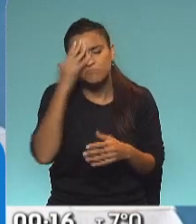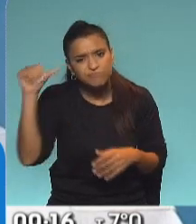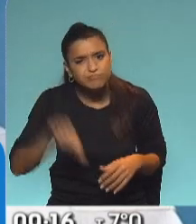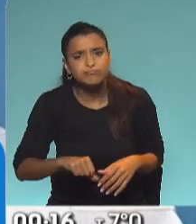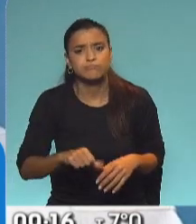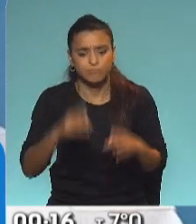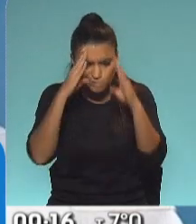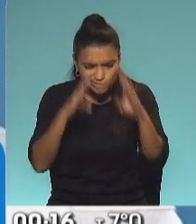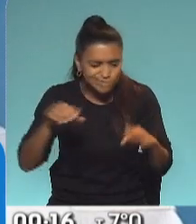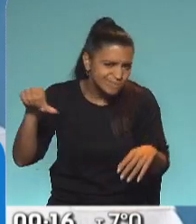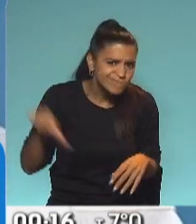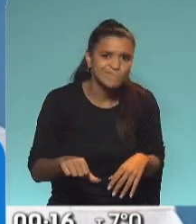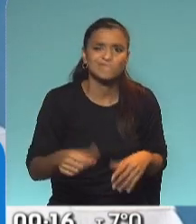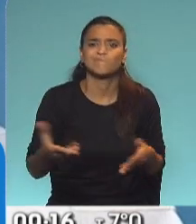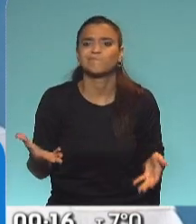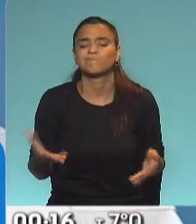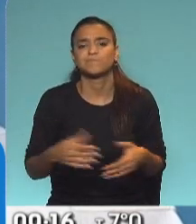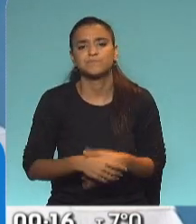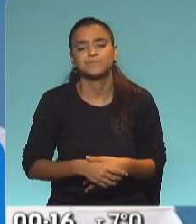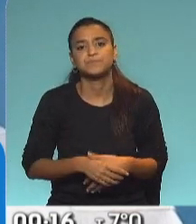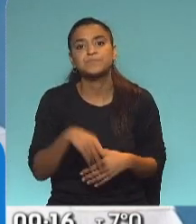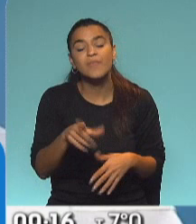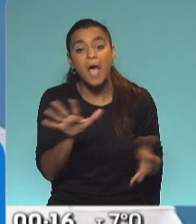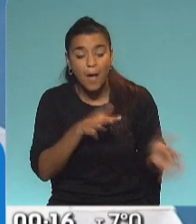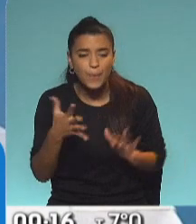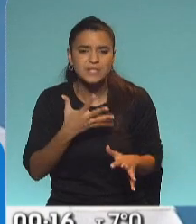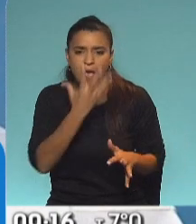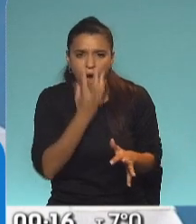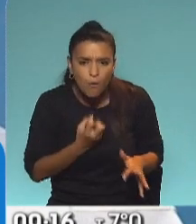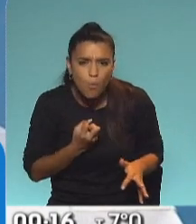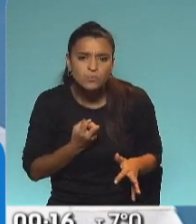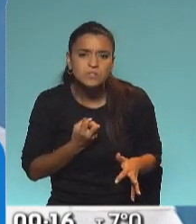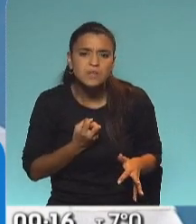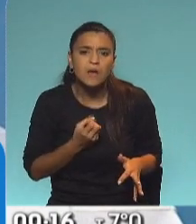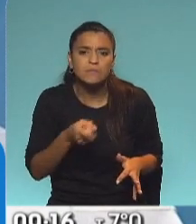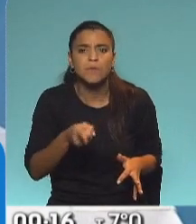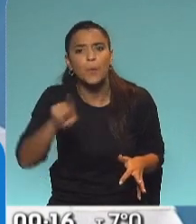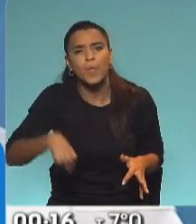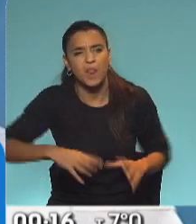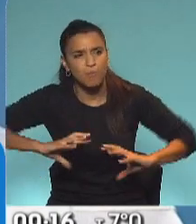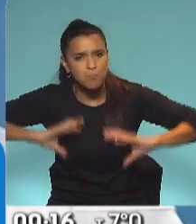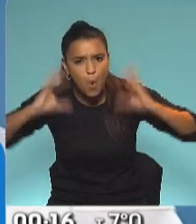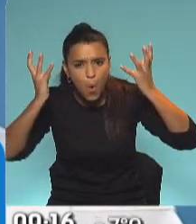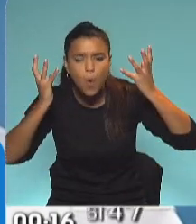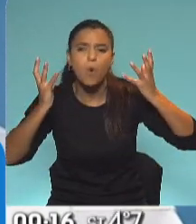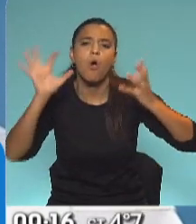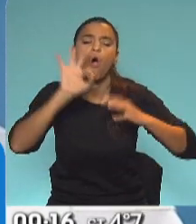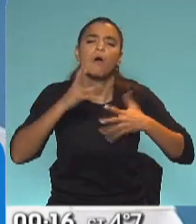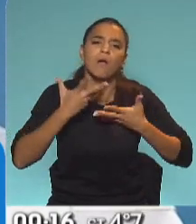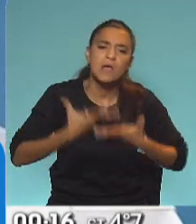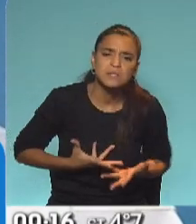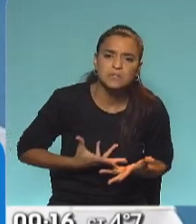cuesta concentrarnos y a veces la angustia se transforma en enojo y el